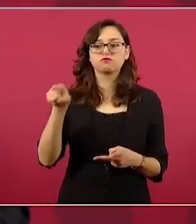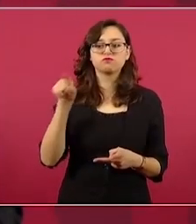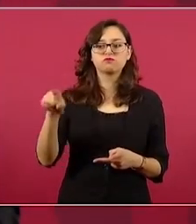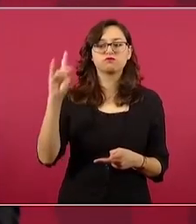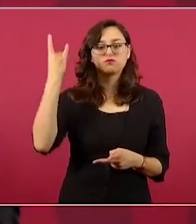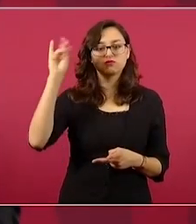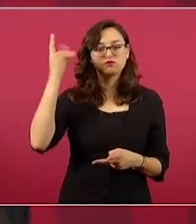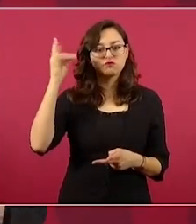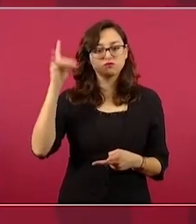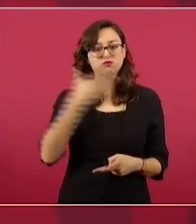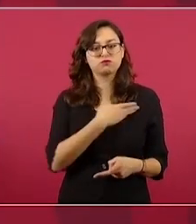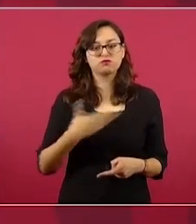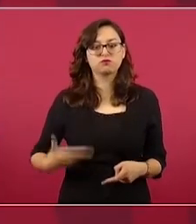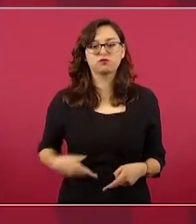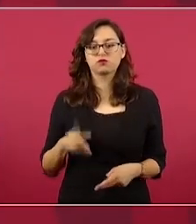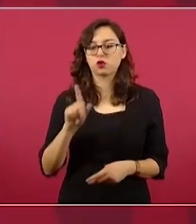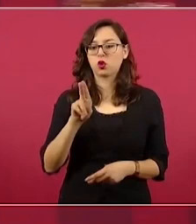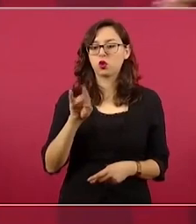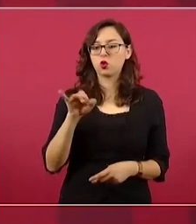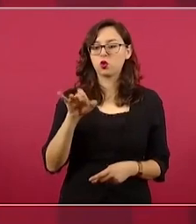Arce,